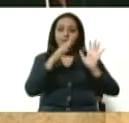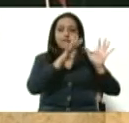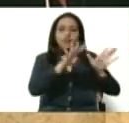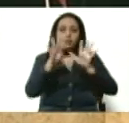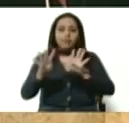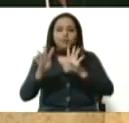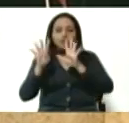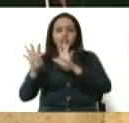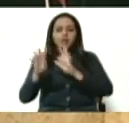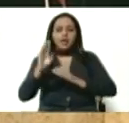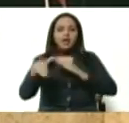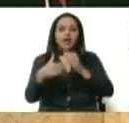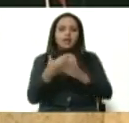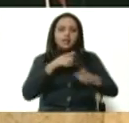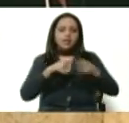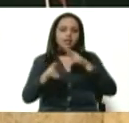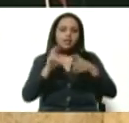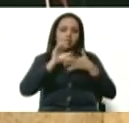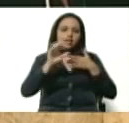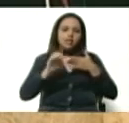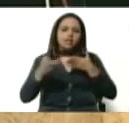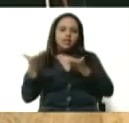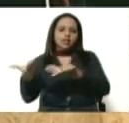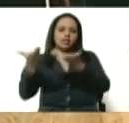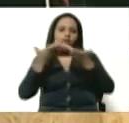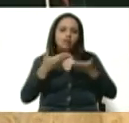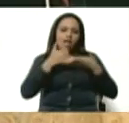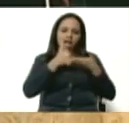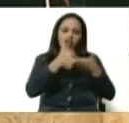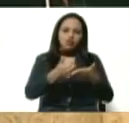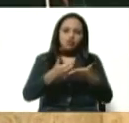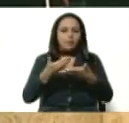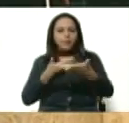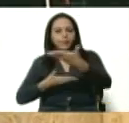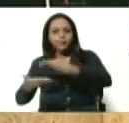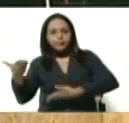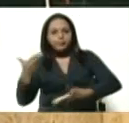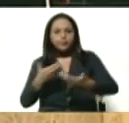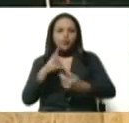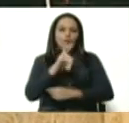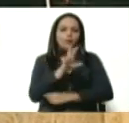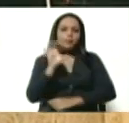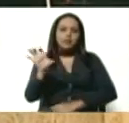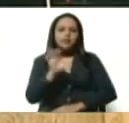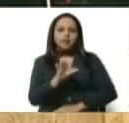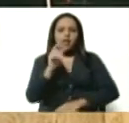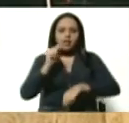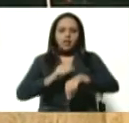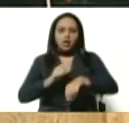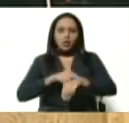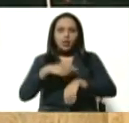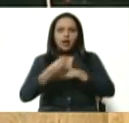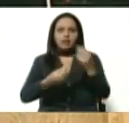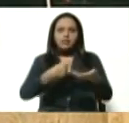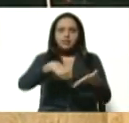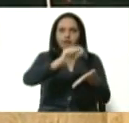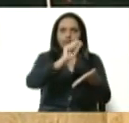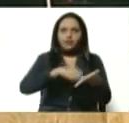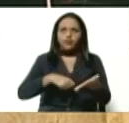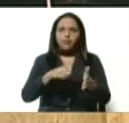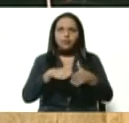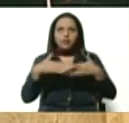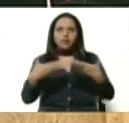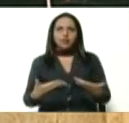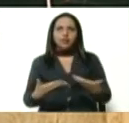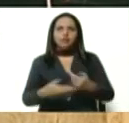Integral, además, y que sigue generando grandes beneficios palpables para ambas naciones. A esta hora realiza estampa su rúbrica en el libro de